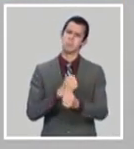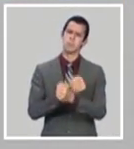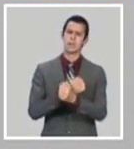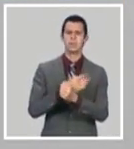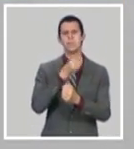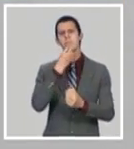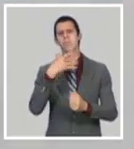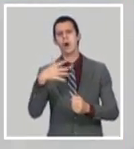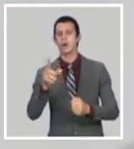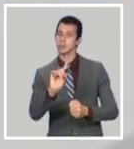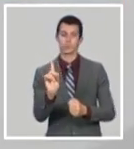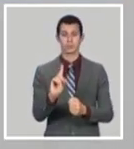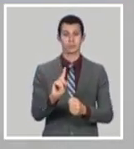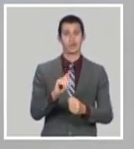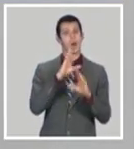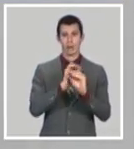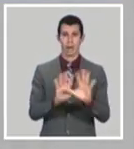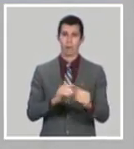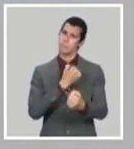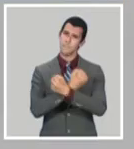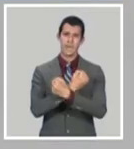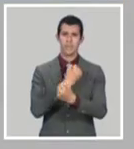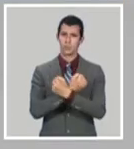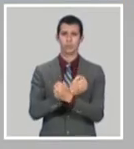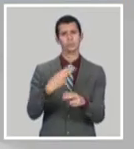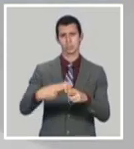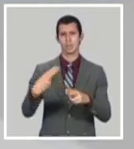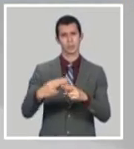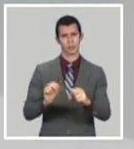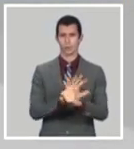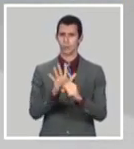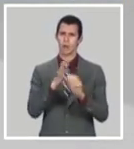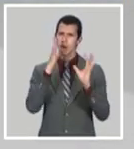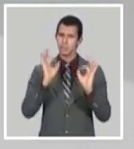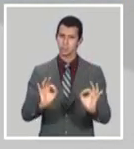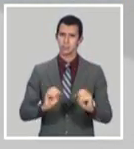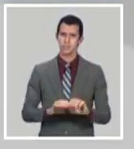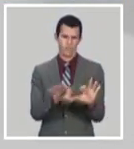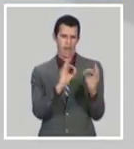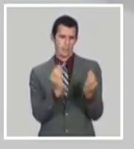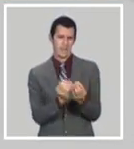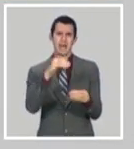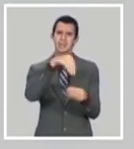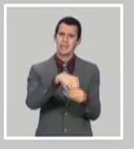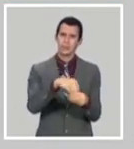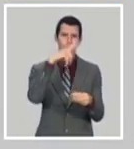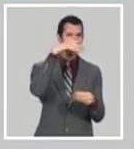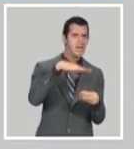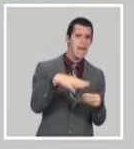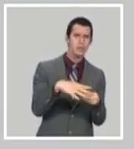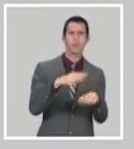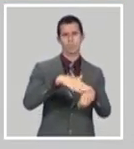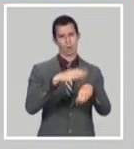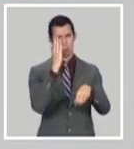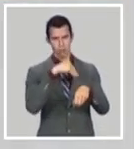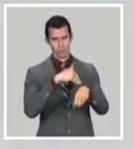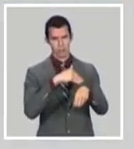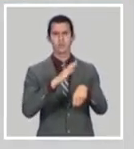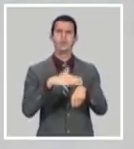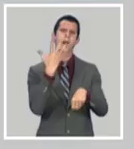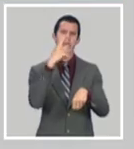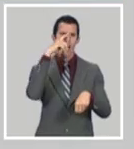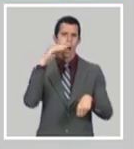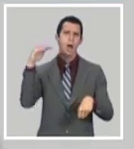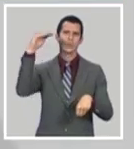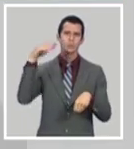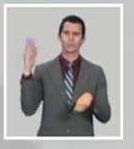casos que hoy tenemos están vinculados al medio familiar. Hoy en el Consejo, en el grupo temporal, cuando analizamos una de las provincias, lo